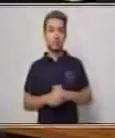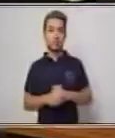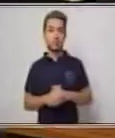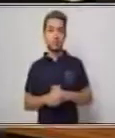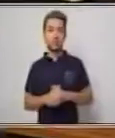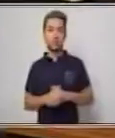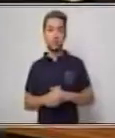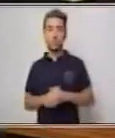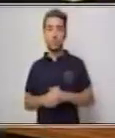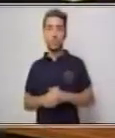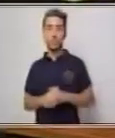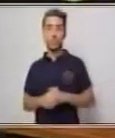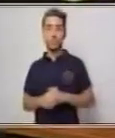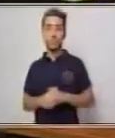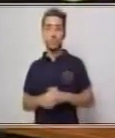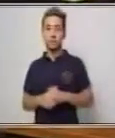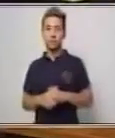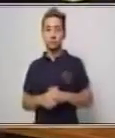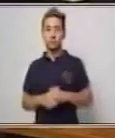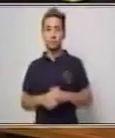Y lo voy a colocar acá.